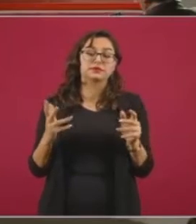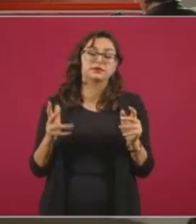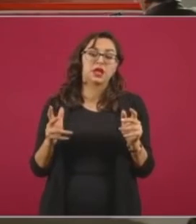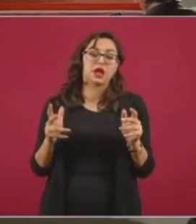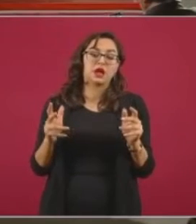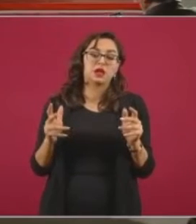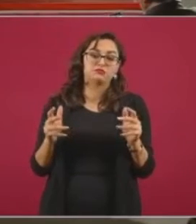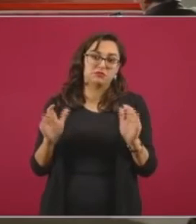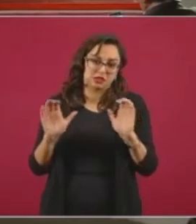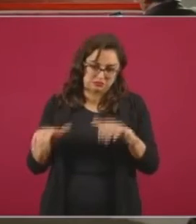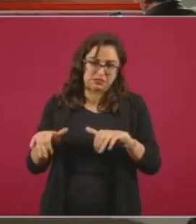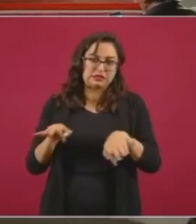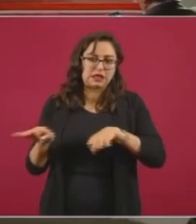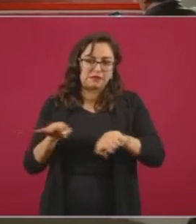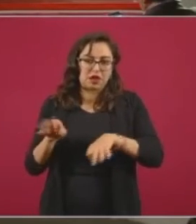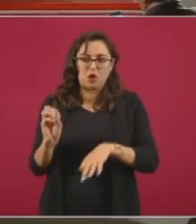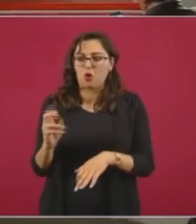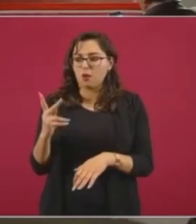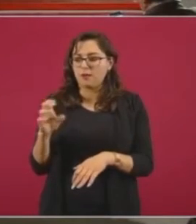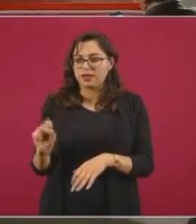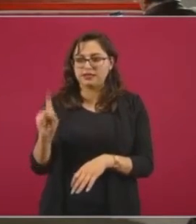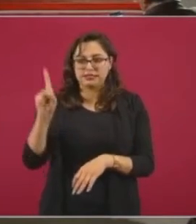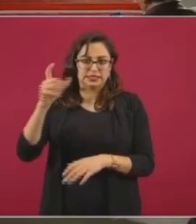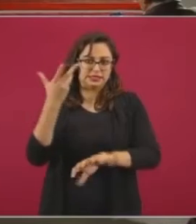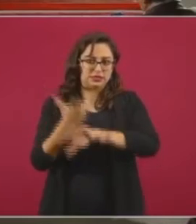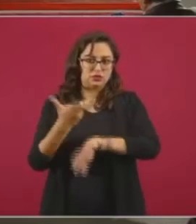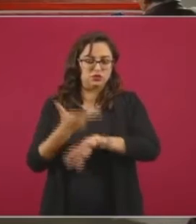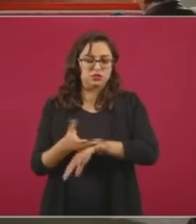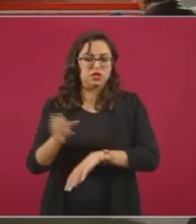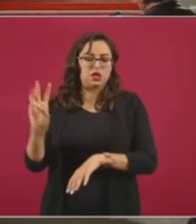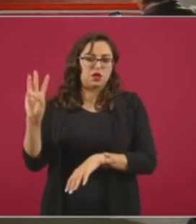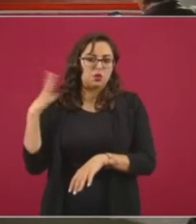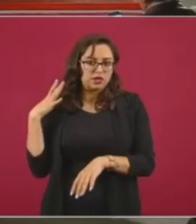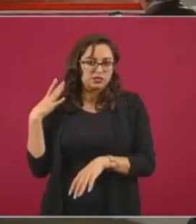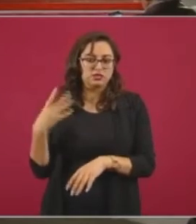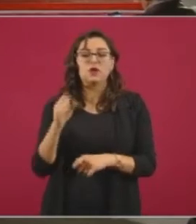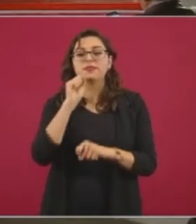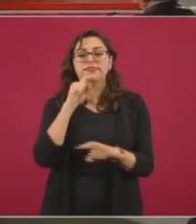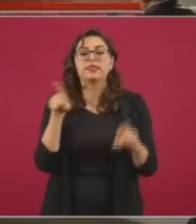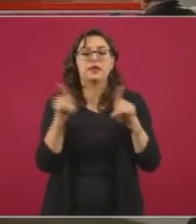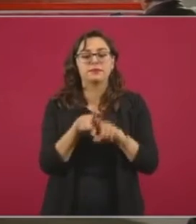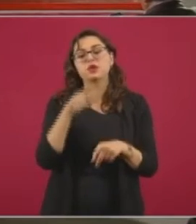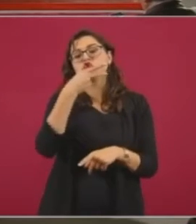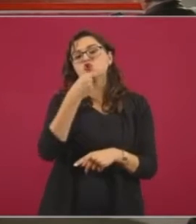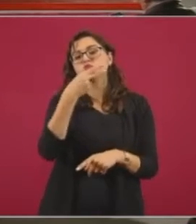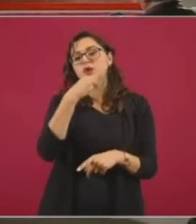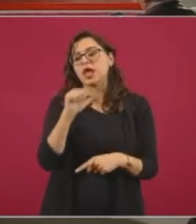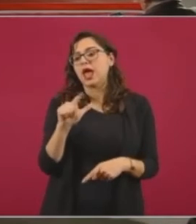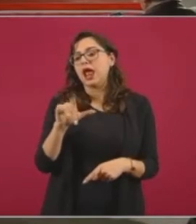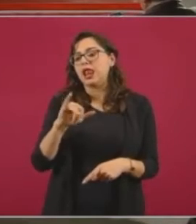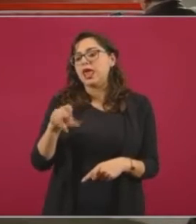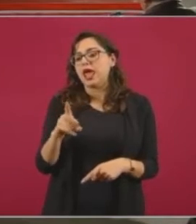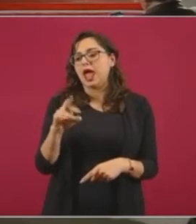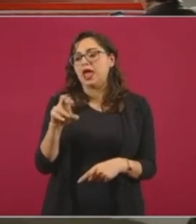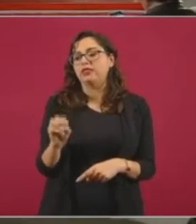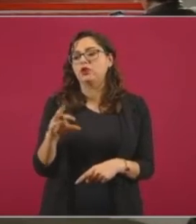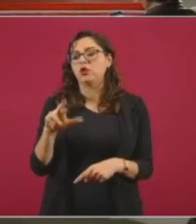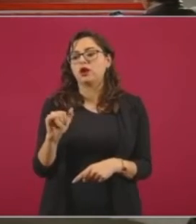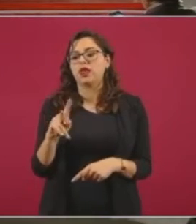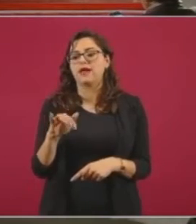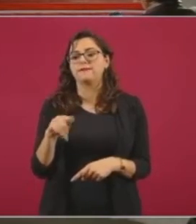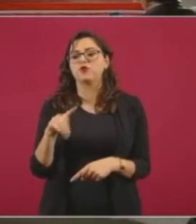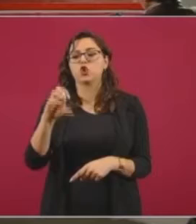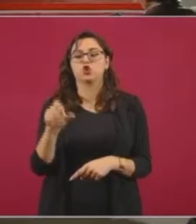Organización Panamericana de la Salud, en la oficina Washington, y también el doctor Alejandro Cravioto Quintana, quien es